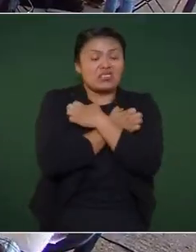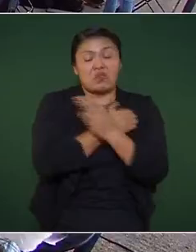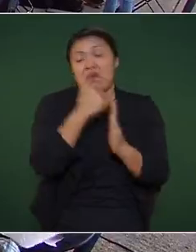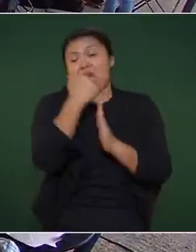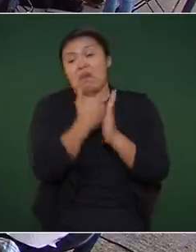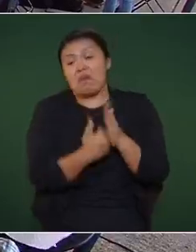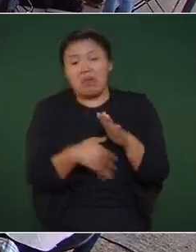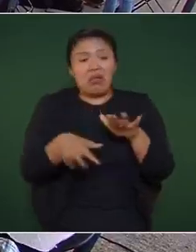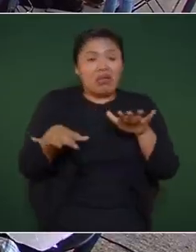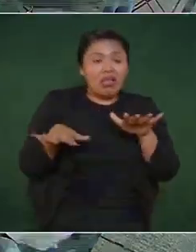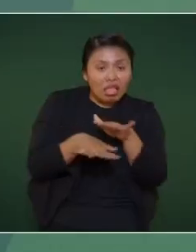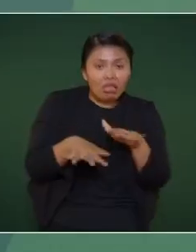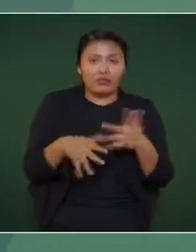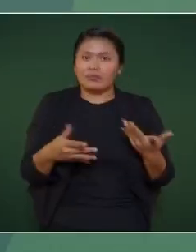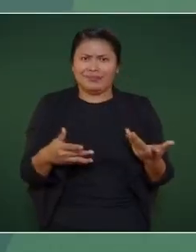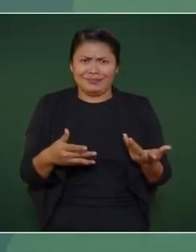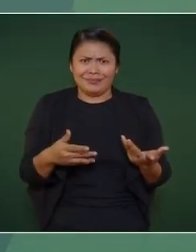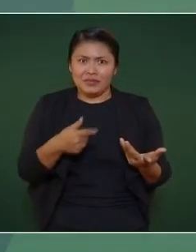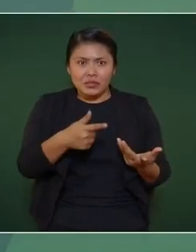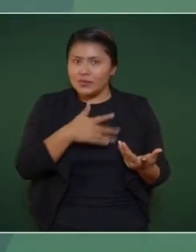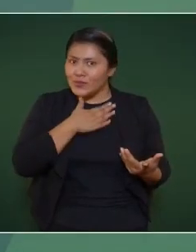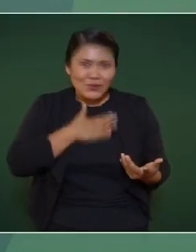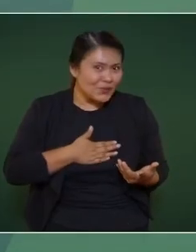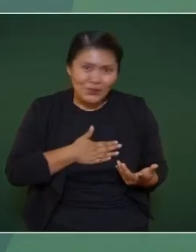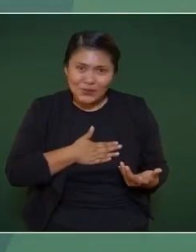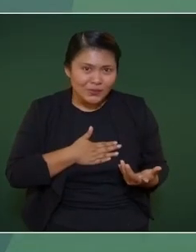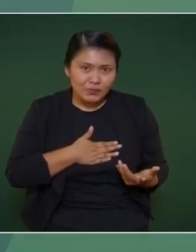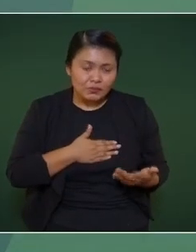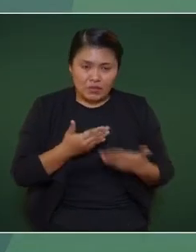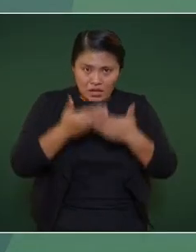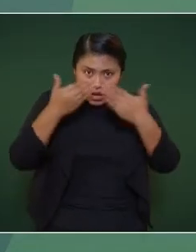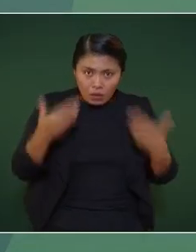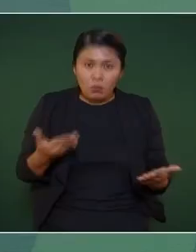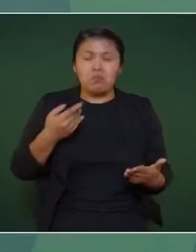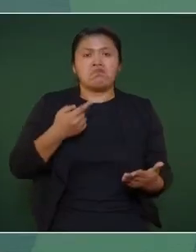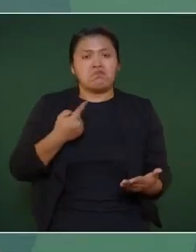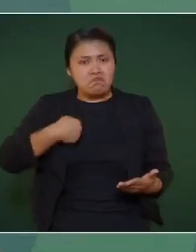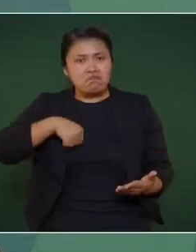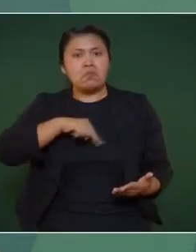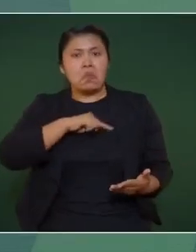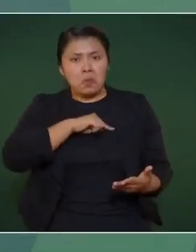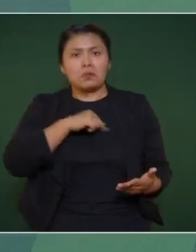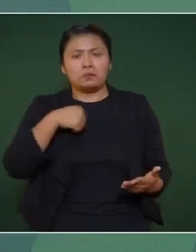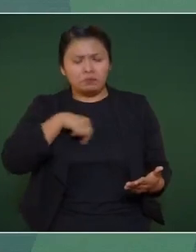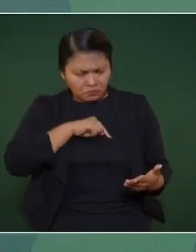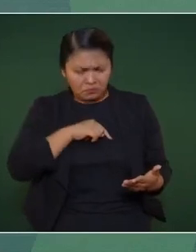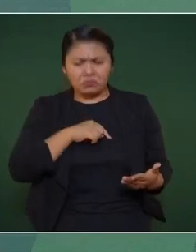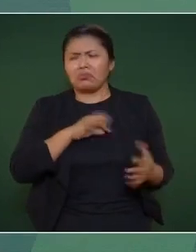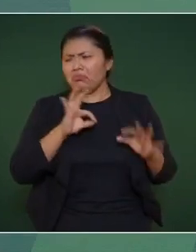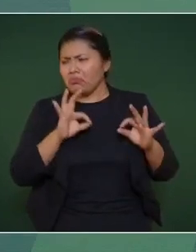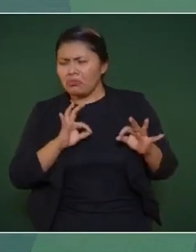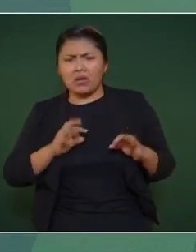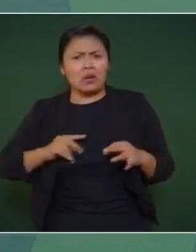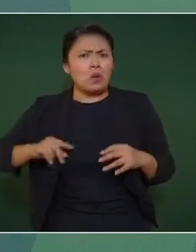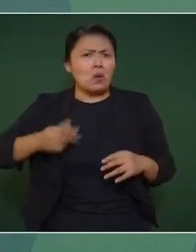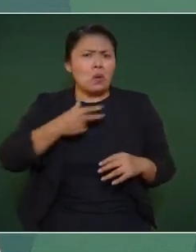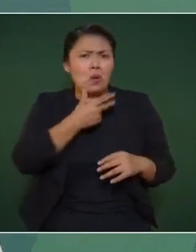injusta. Ahora no. Ahora tenemos muy buenas relaciones,